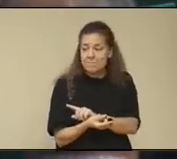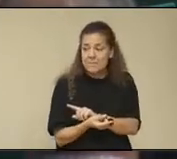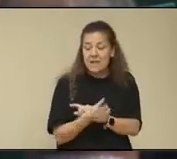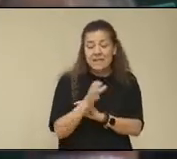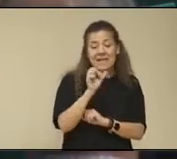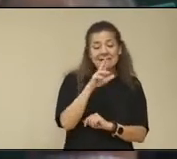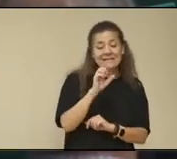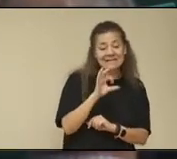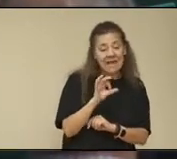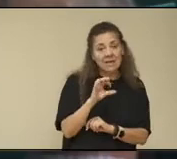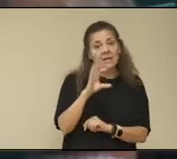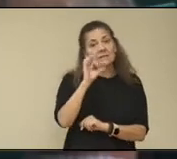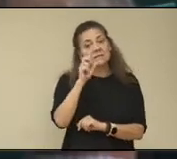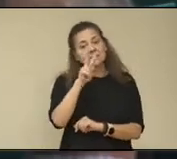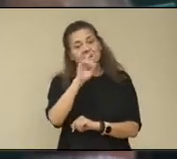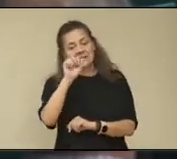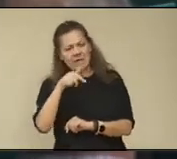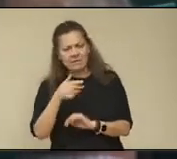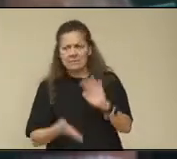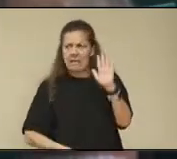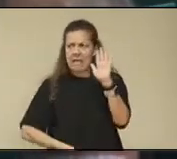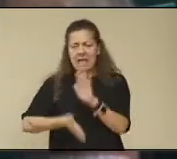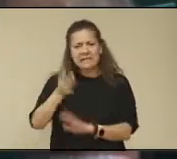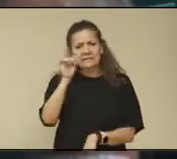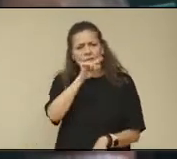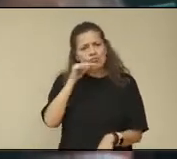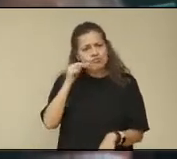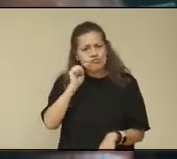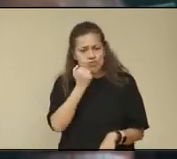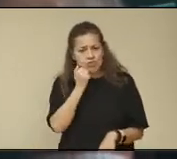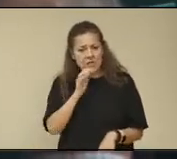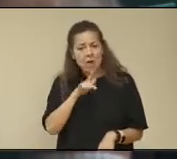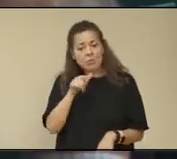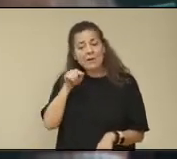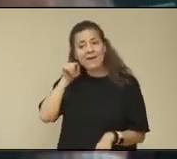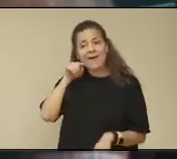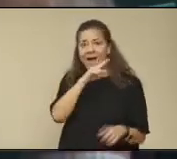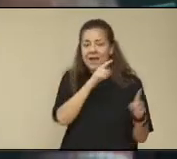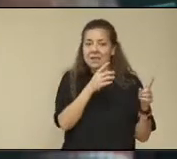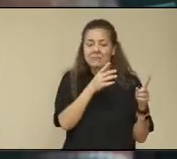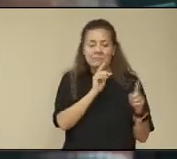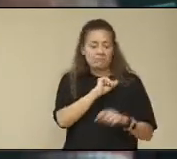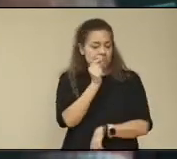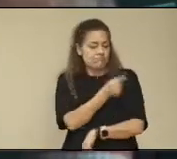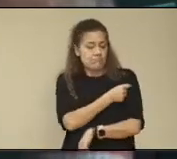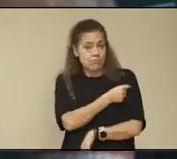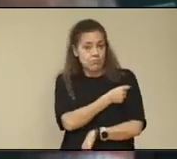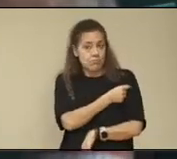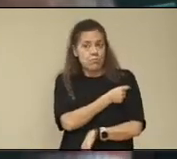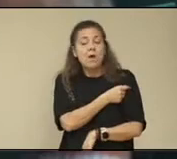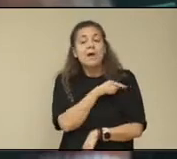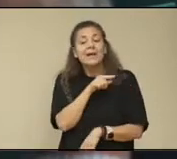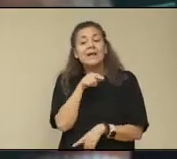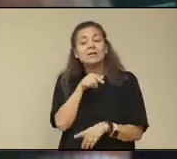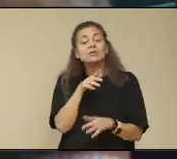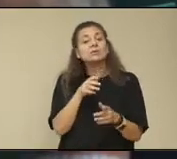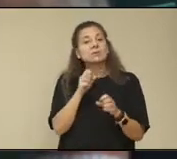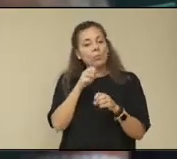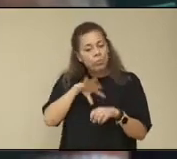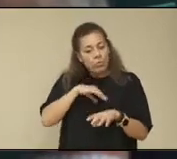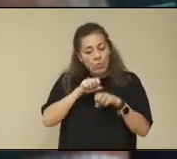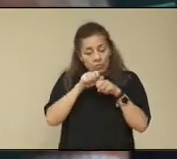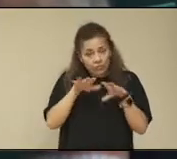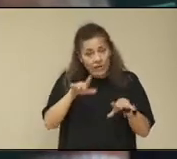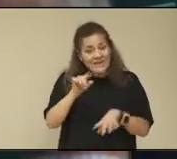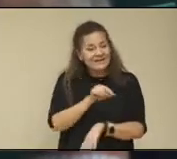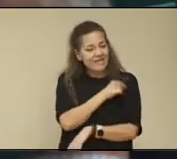Salk a Sabin, que se tuvo que ir a Rusia porque ya estaban poniendo la vacuna de Salk en Estados Unidos intramuscular, que hizo que se distribuyese esa